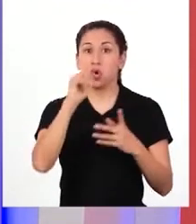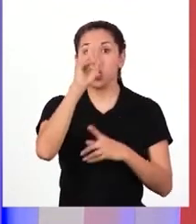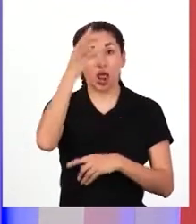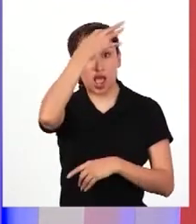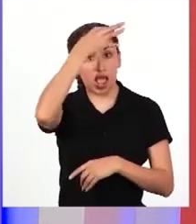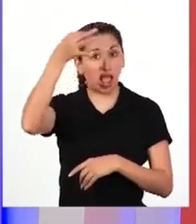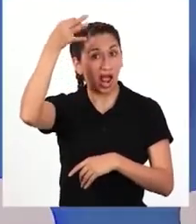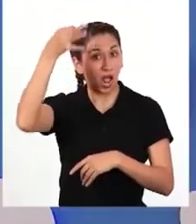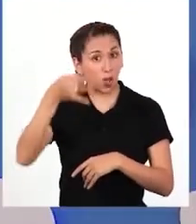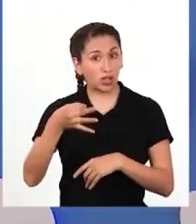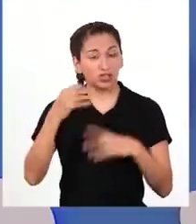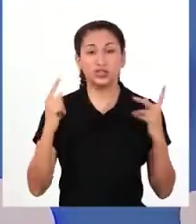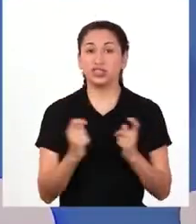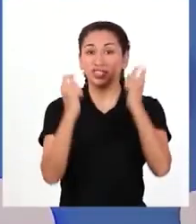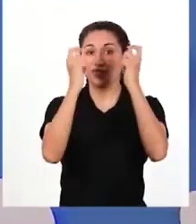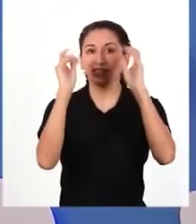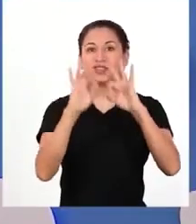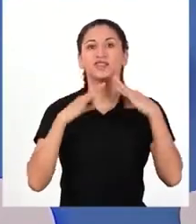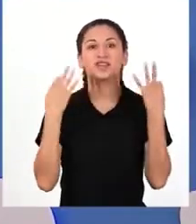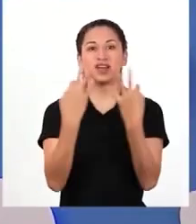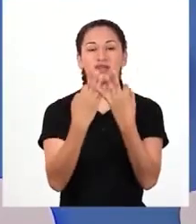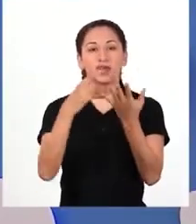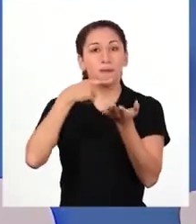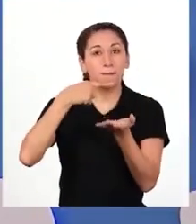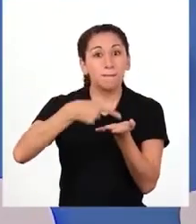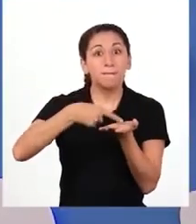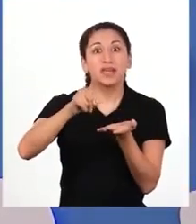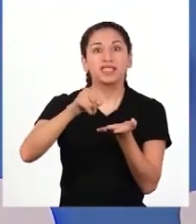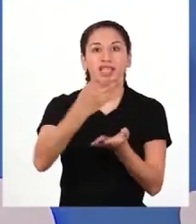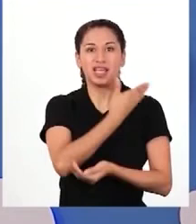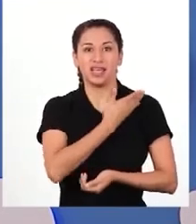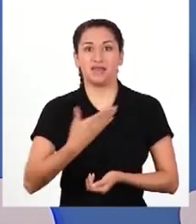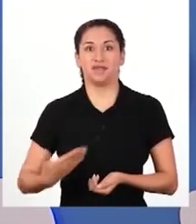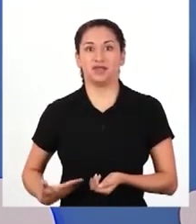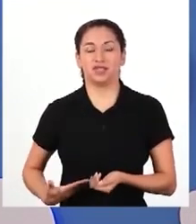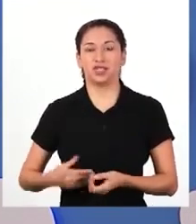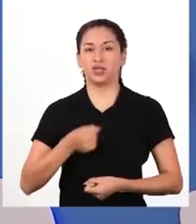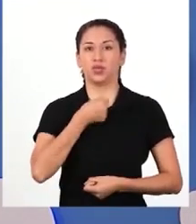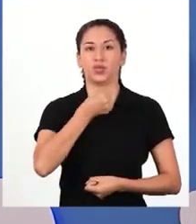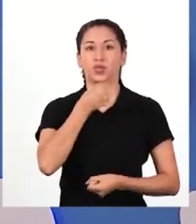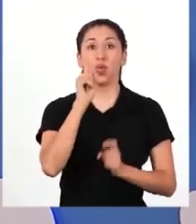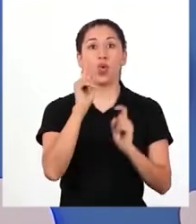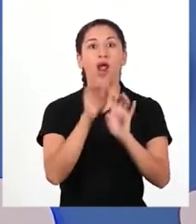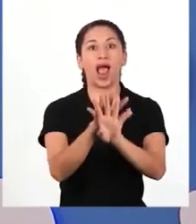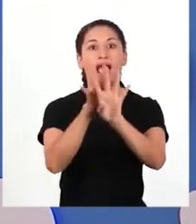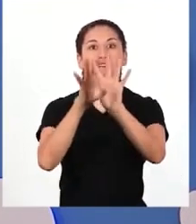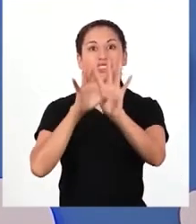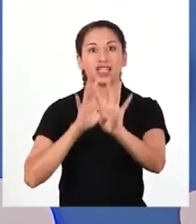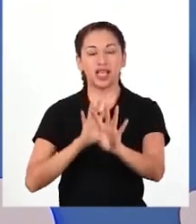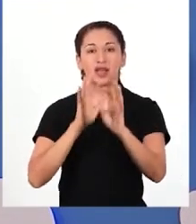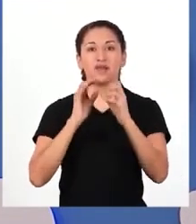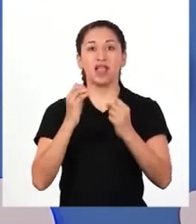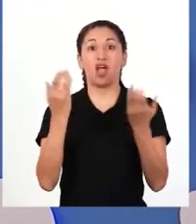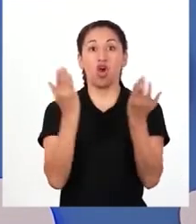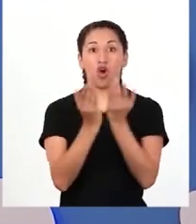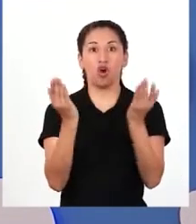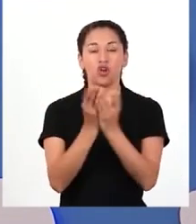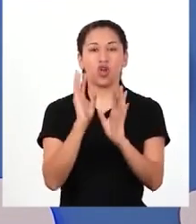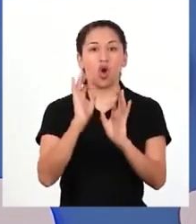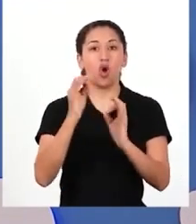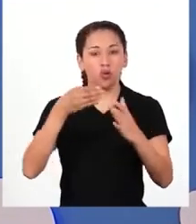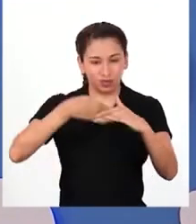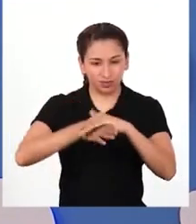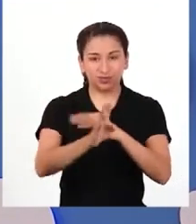diversas ocasiones. En una graduación, celebración familiar, mensaje a la nación, una asamblea